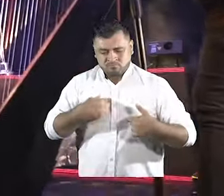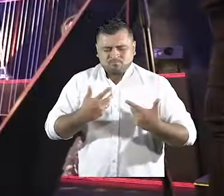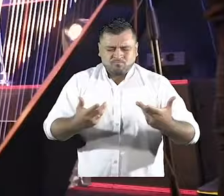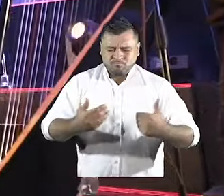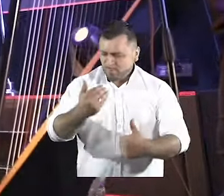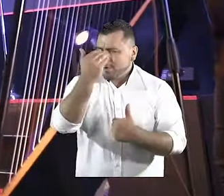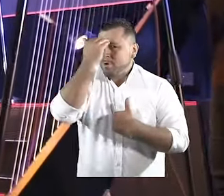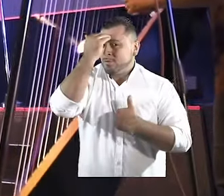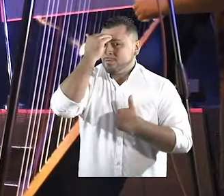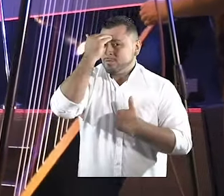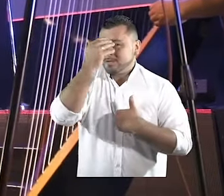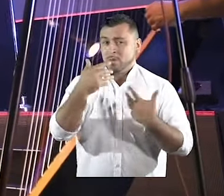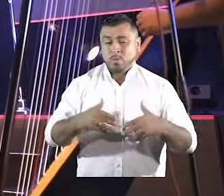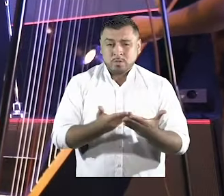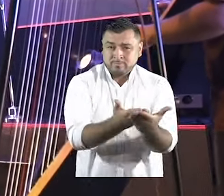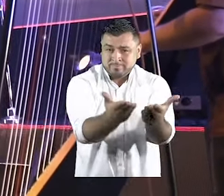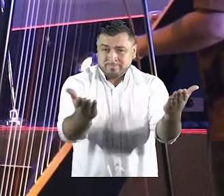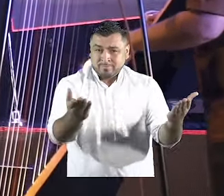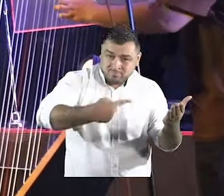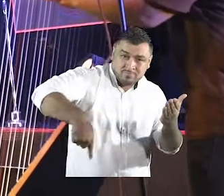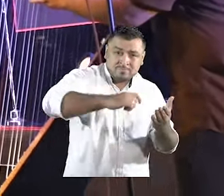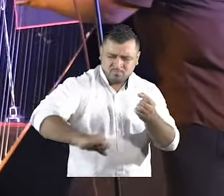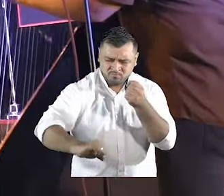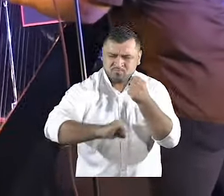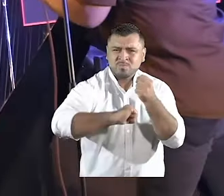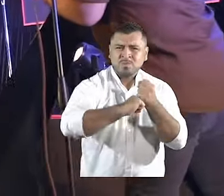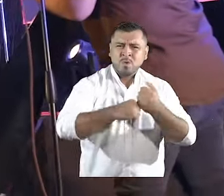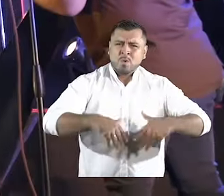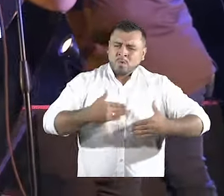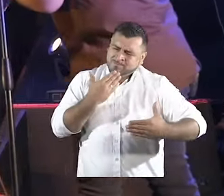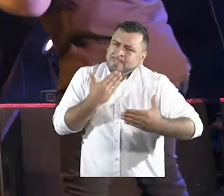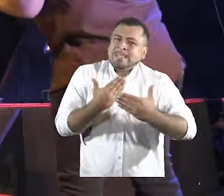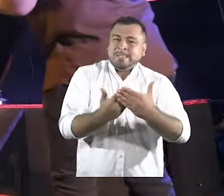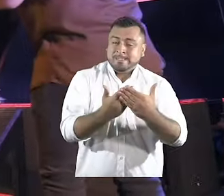Soy muy consciente que a ustedes les debo todo